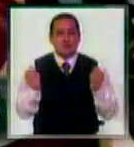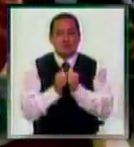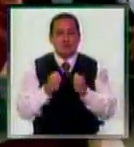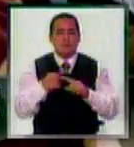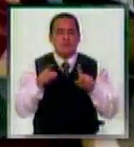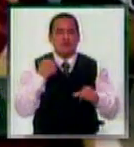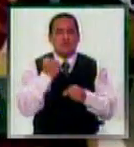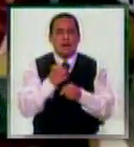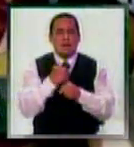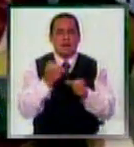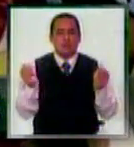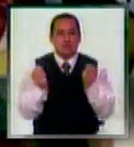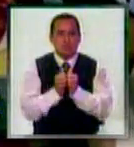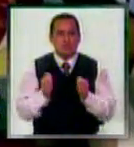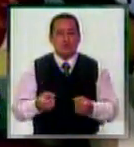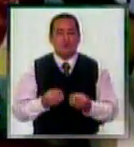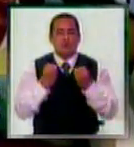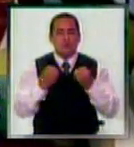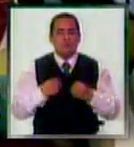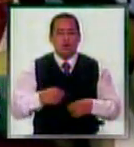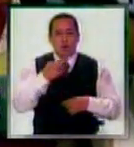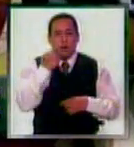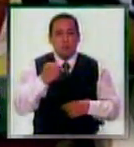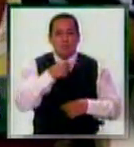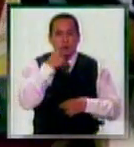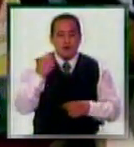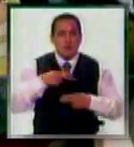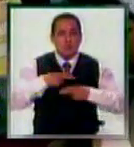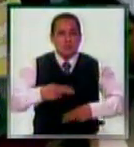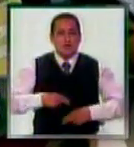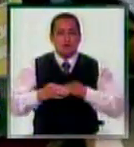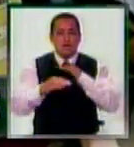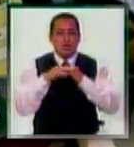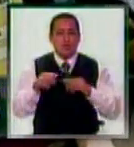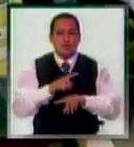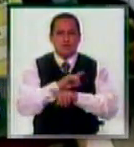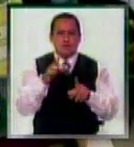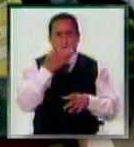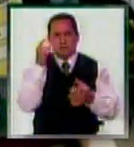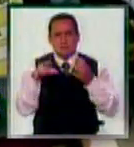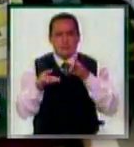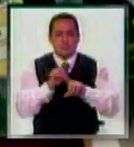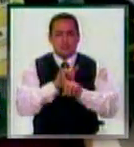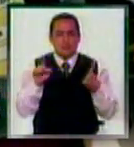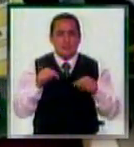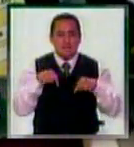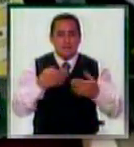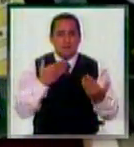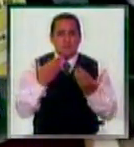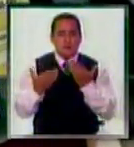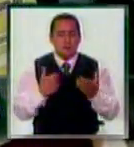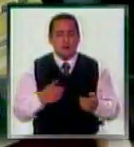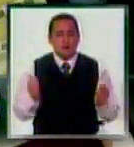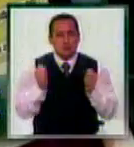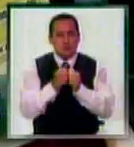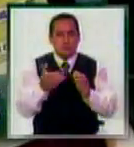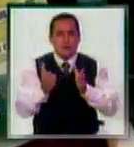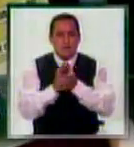pero trabajando juntos, como seres humanos, como iguales, sin discriminación. Y de esa manera,